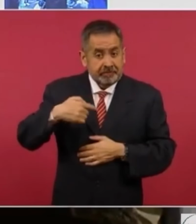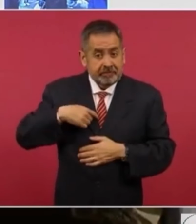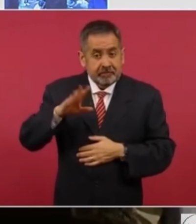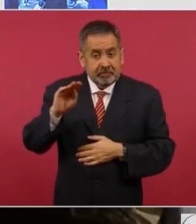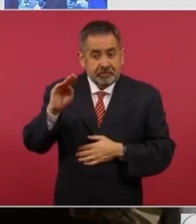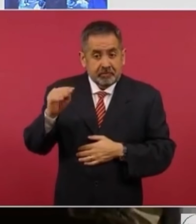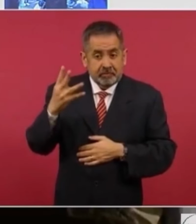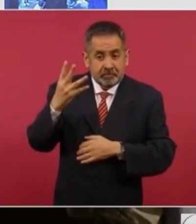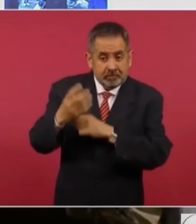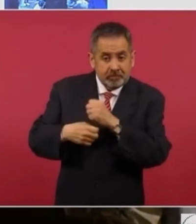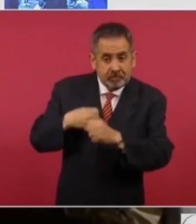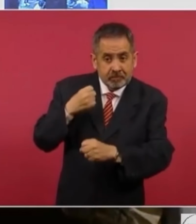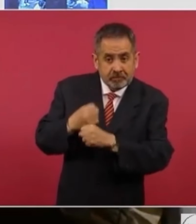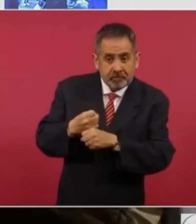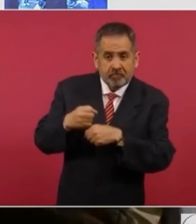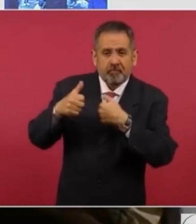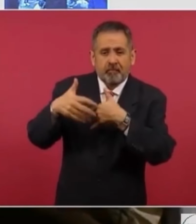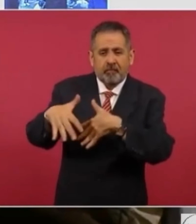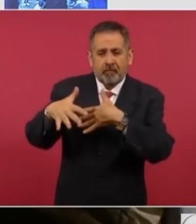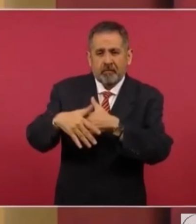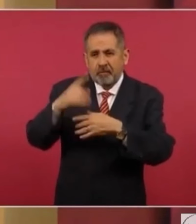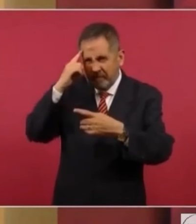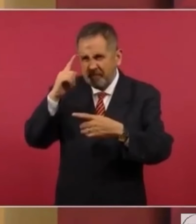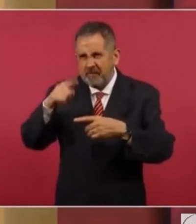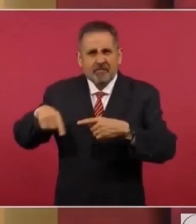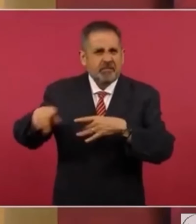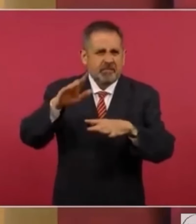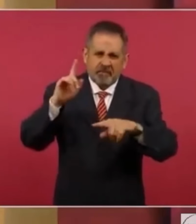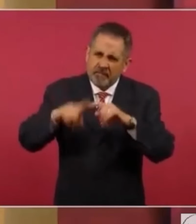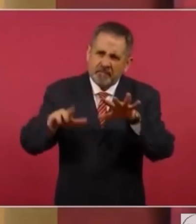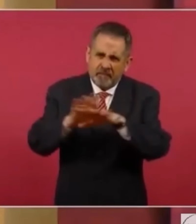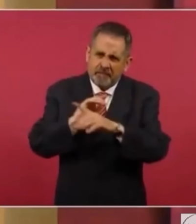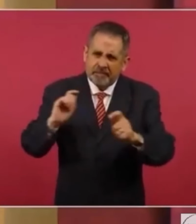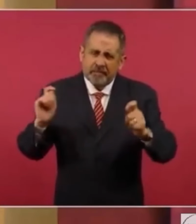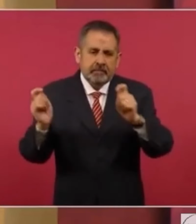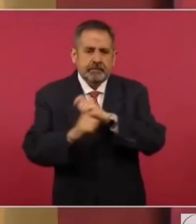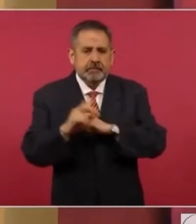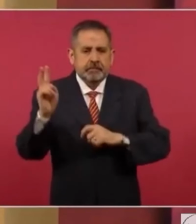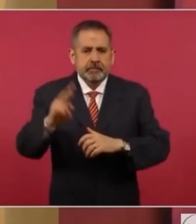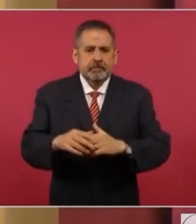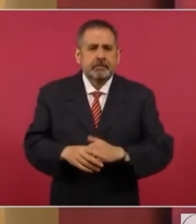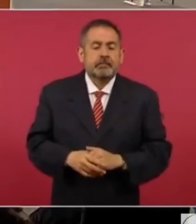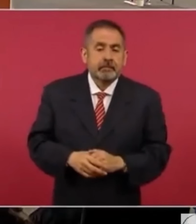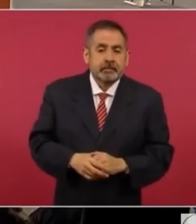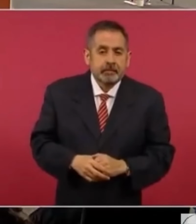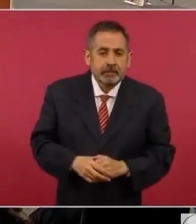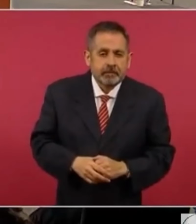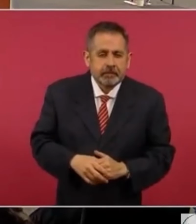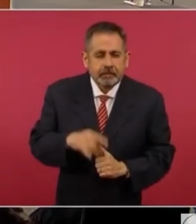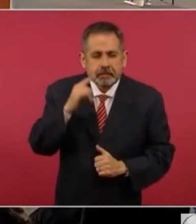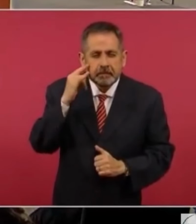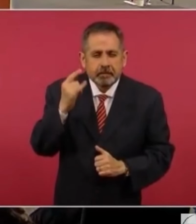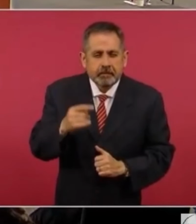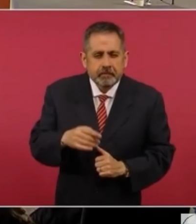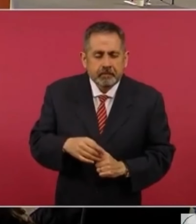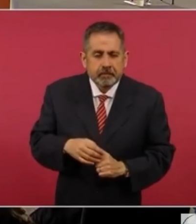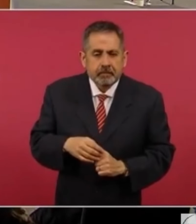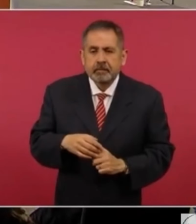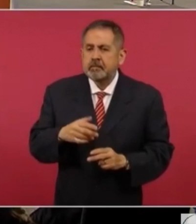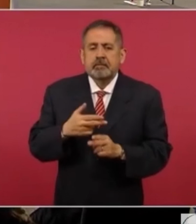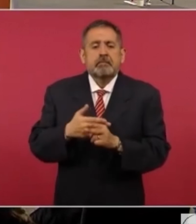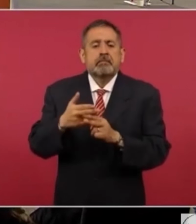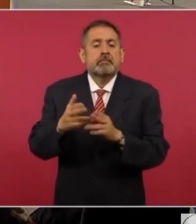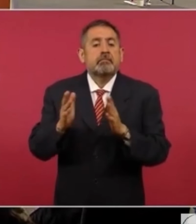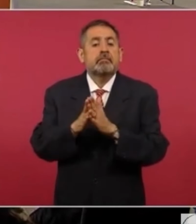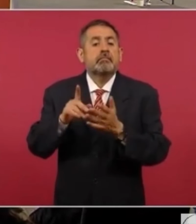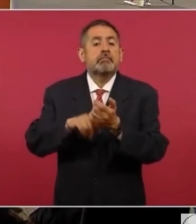años, marchando por un cambio verdadero. Y ya no veo, dice, y hasta mis últimos días, desde